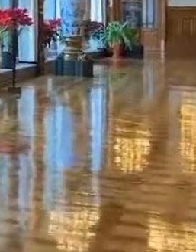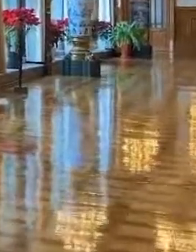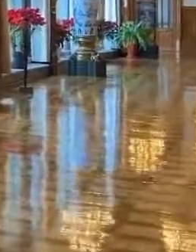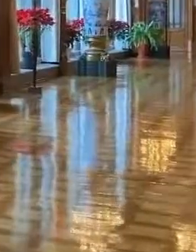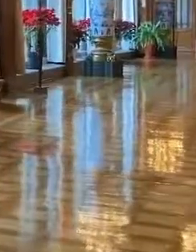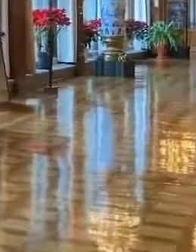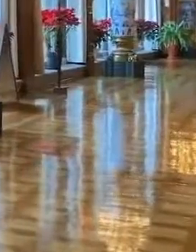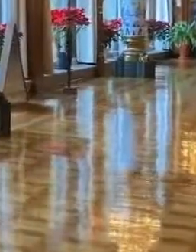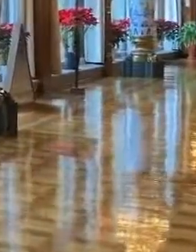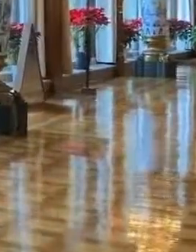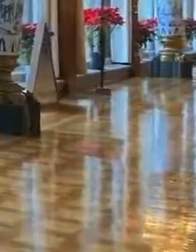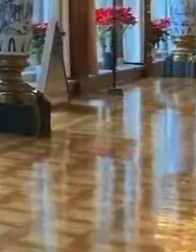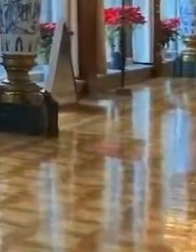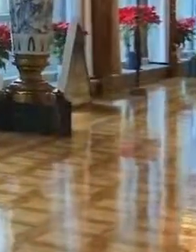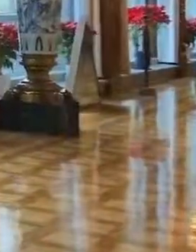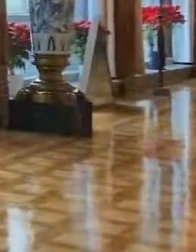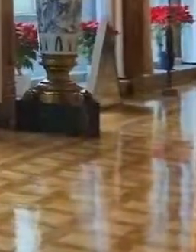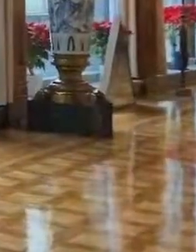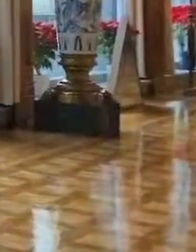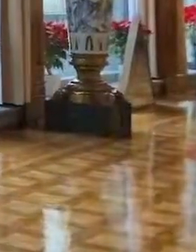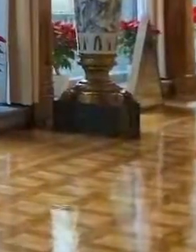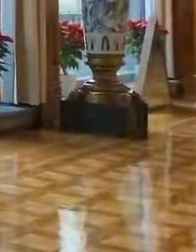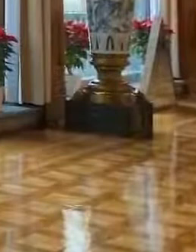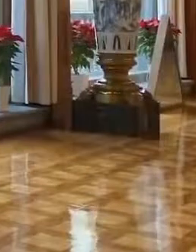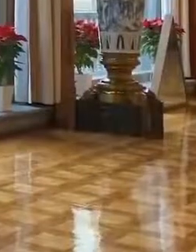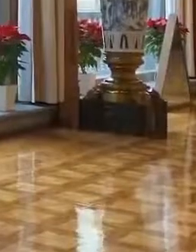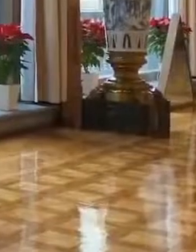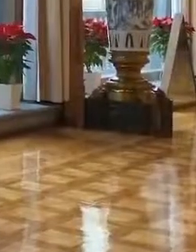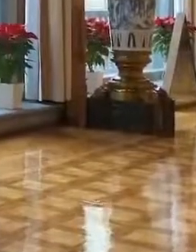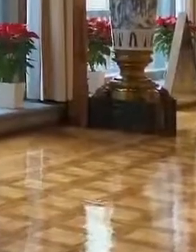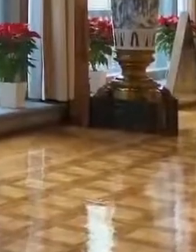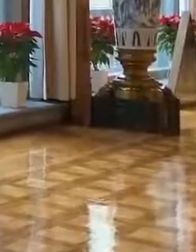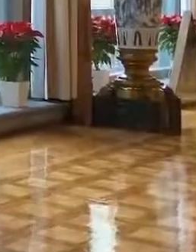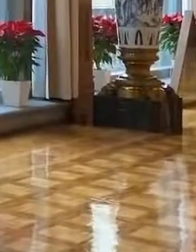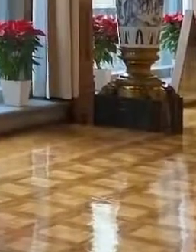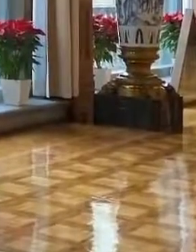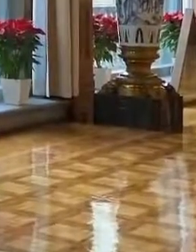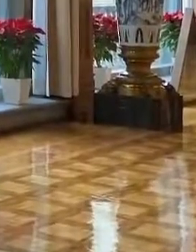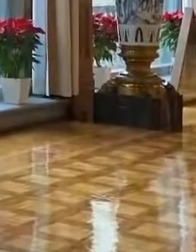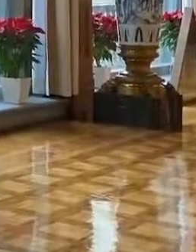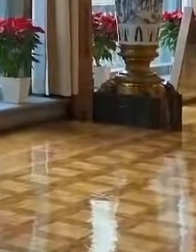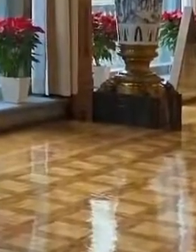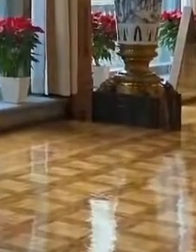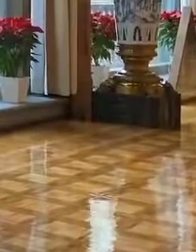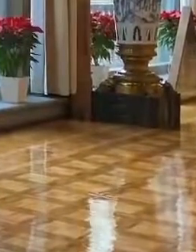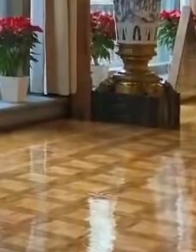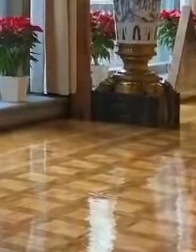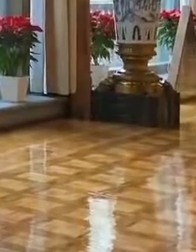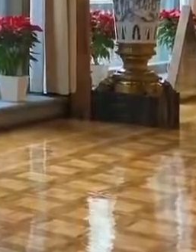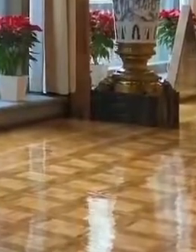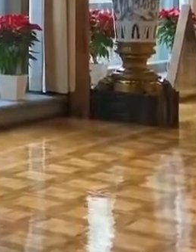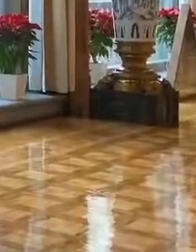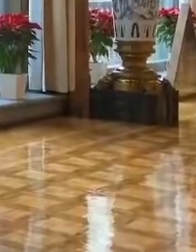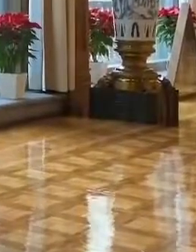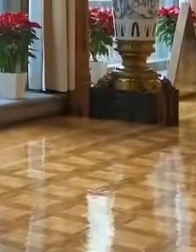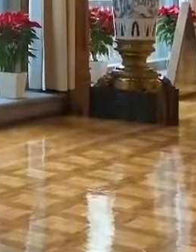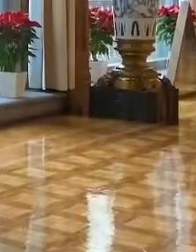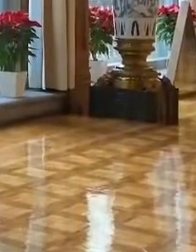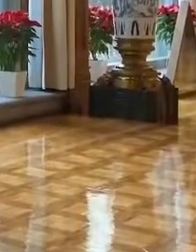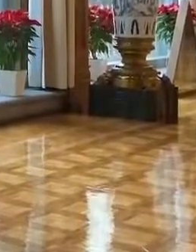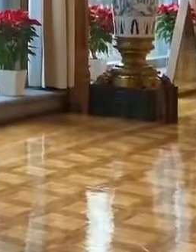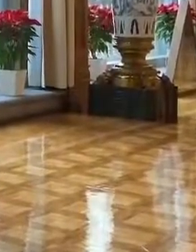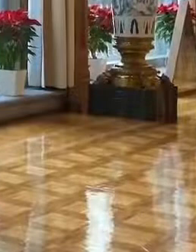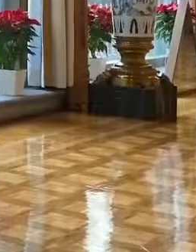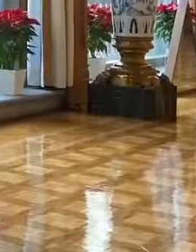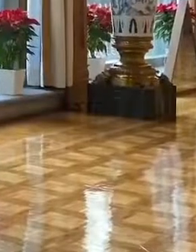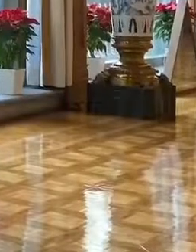No sé si alcancé a comentarles que hablé con el CEO, el gerente de Pfizer.